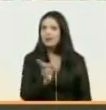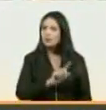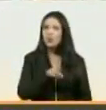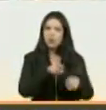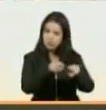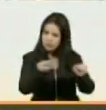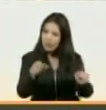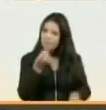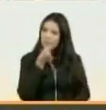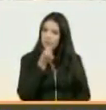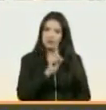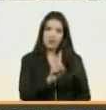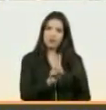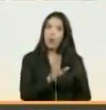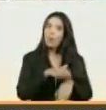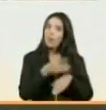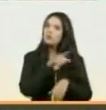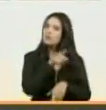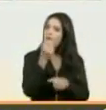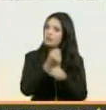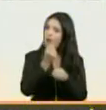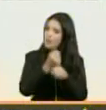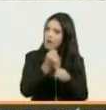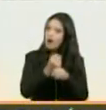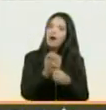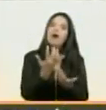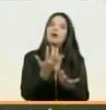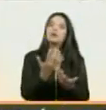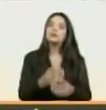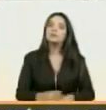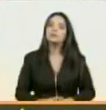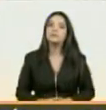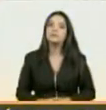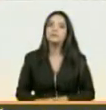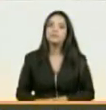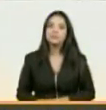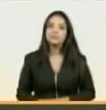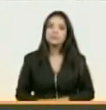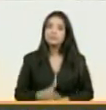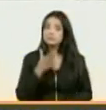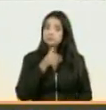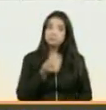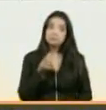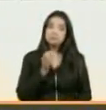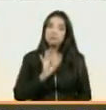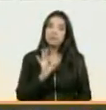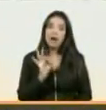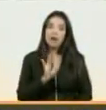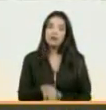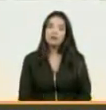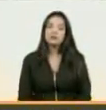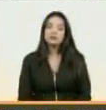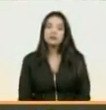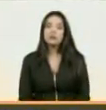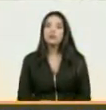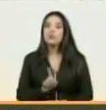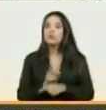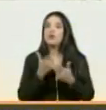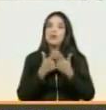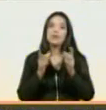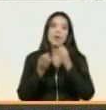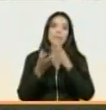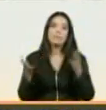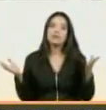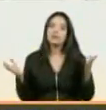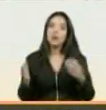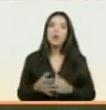ustedes porque trabajan para X, Y o Z medio, y no hay nada más contrario a la libertad de expresión que la línea